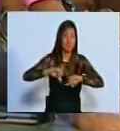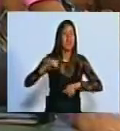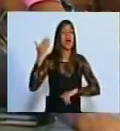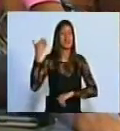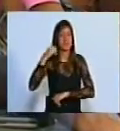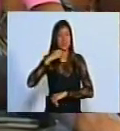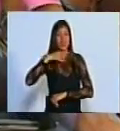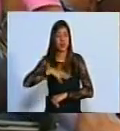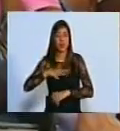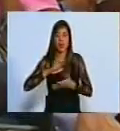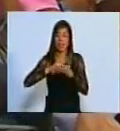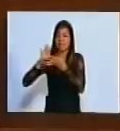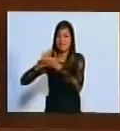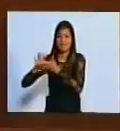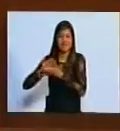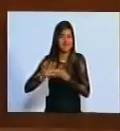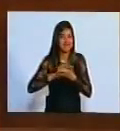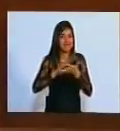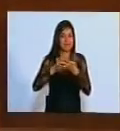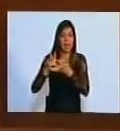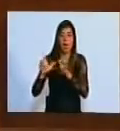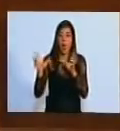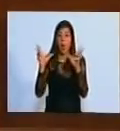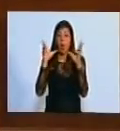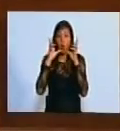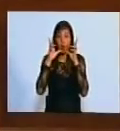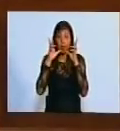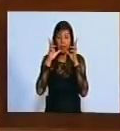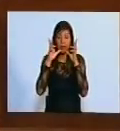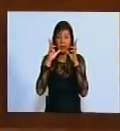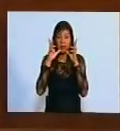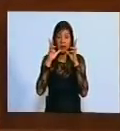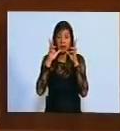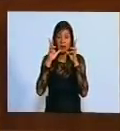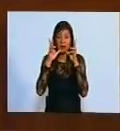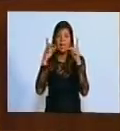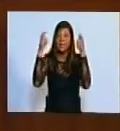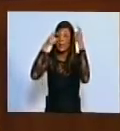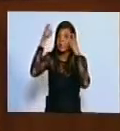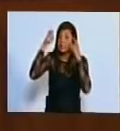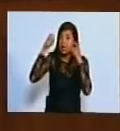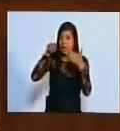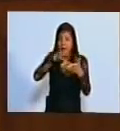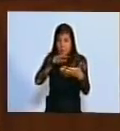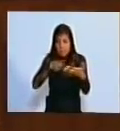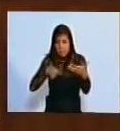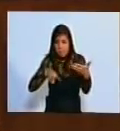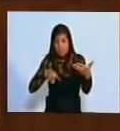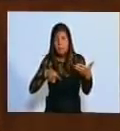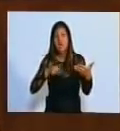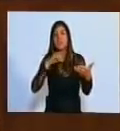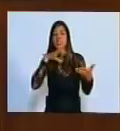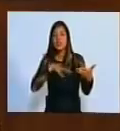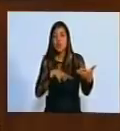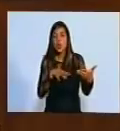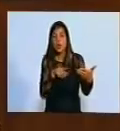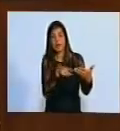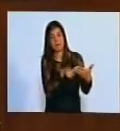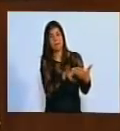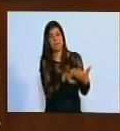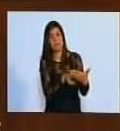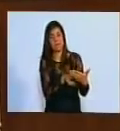Parece que todo estaba perdido. Y Chávez tomó de allí eso que llaman buscar provocar un